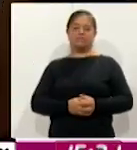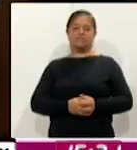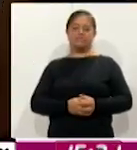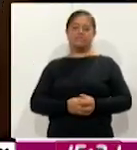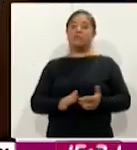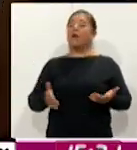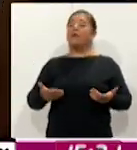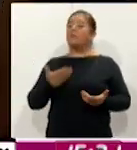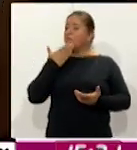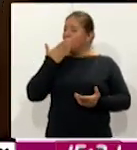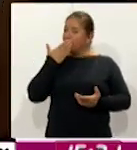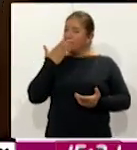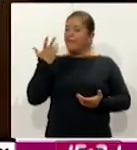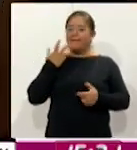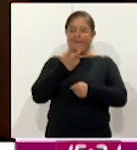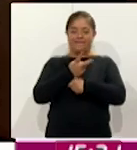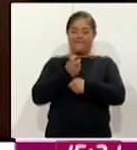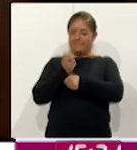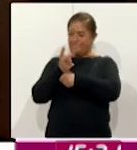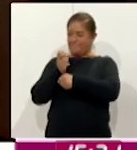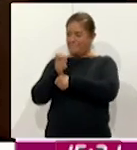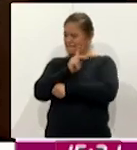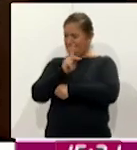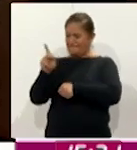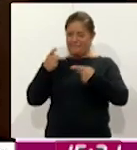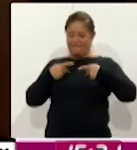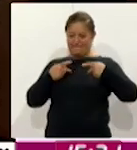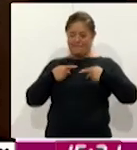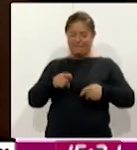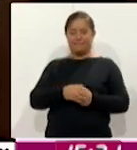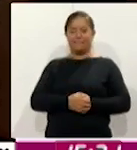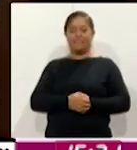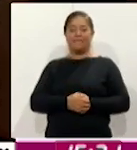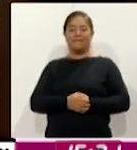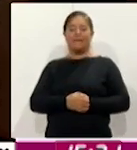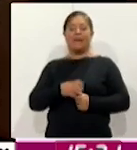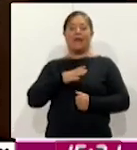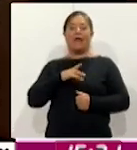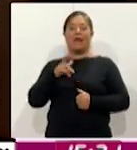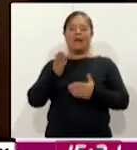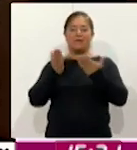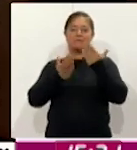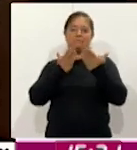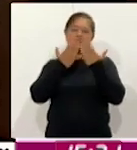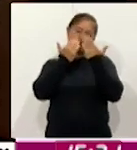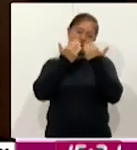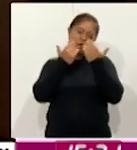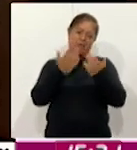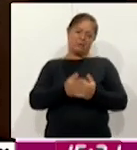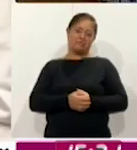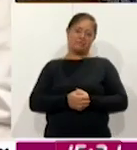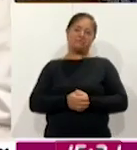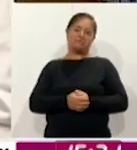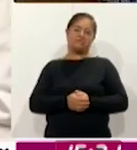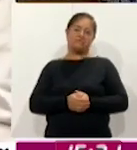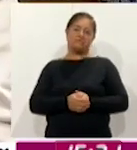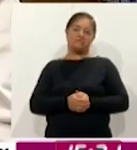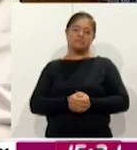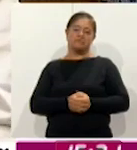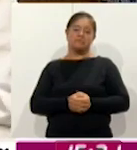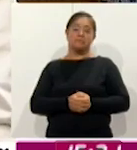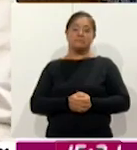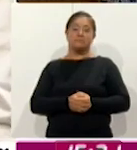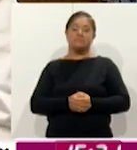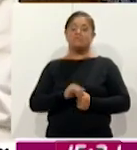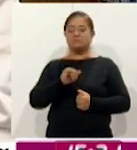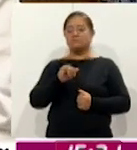la invitación es para todas las personas que en este momento se encuentran rezagados en los estudios. Y que no sepan leer y escribir y que